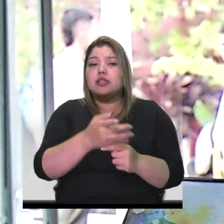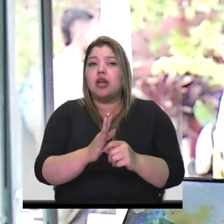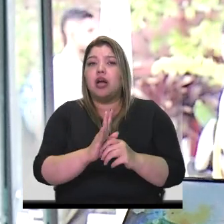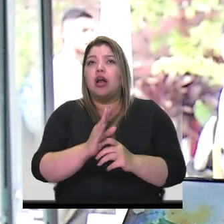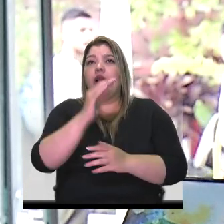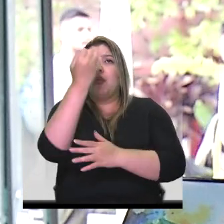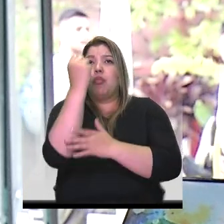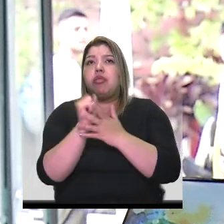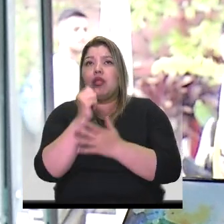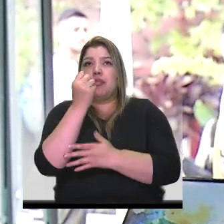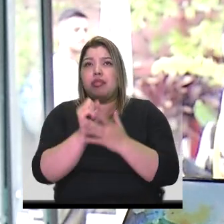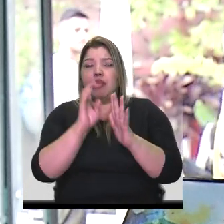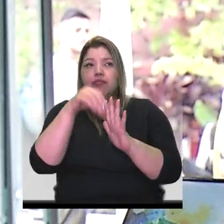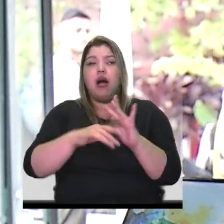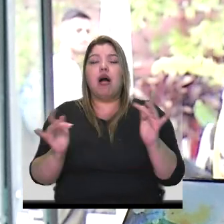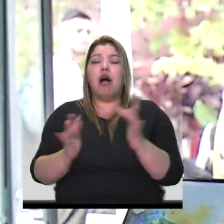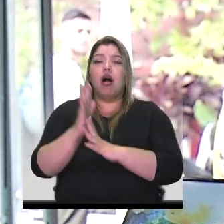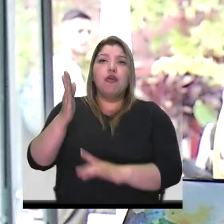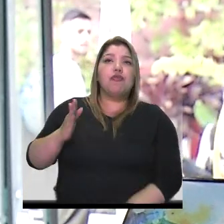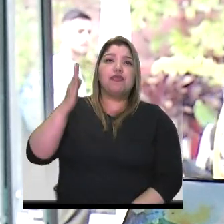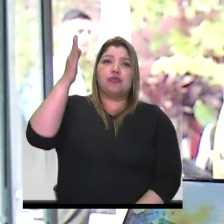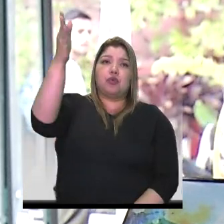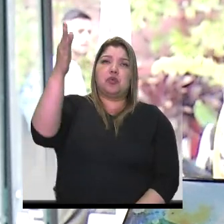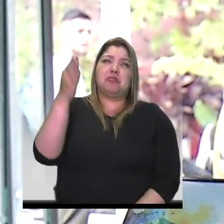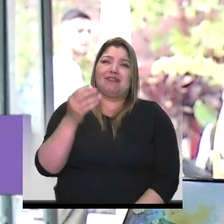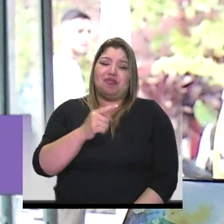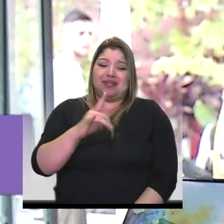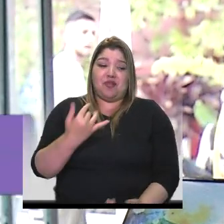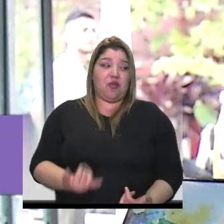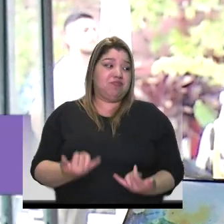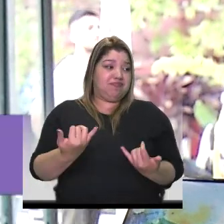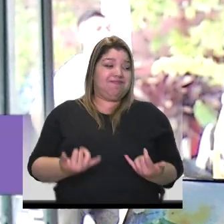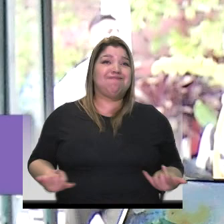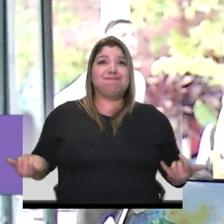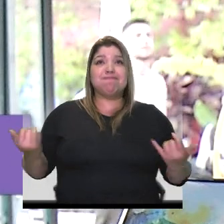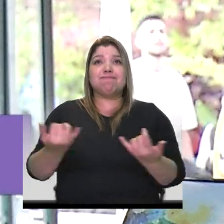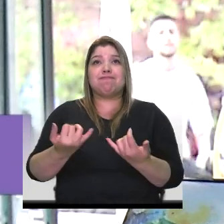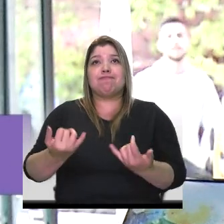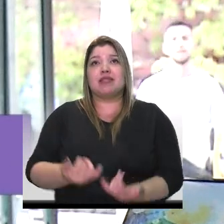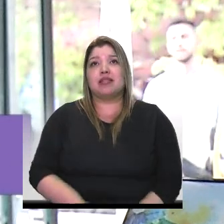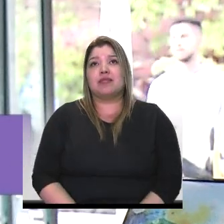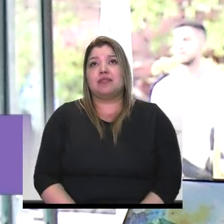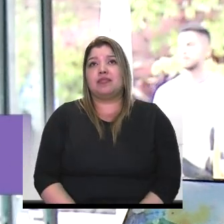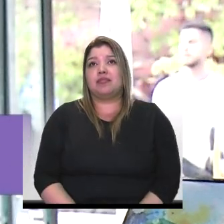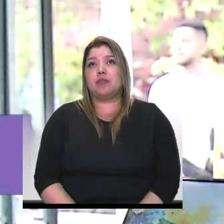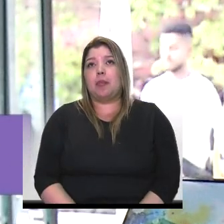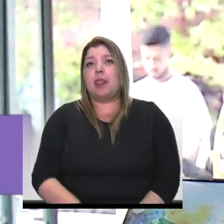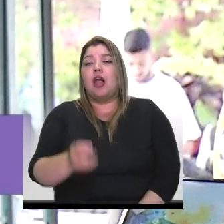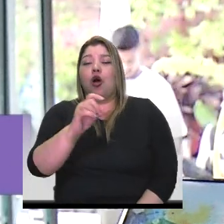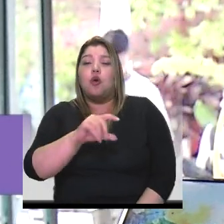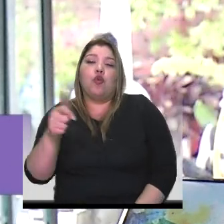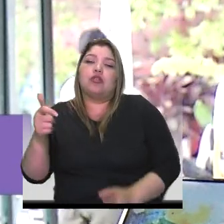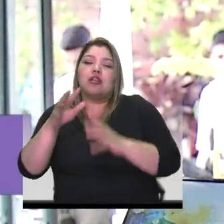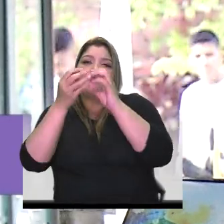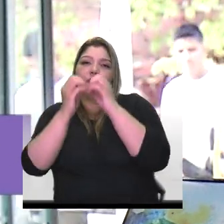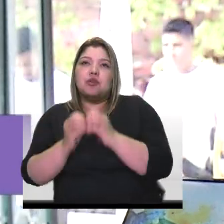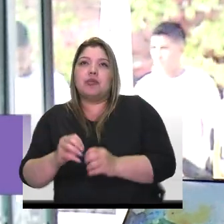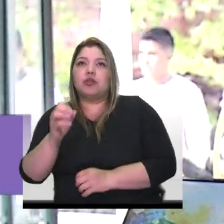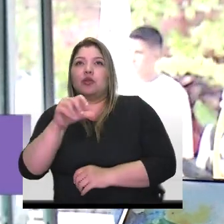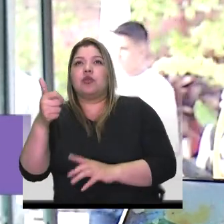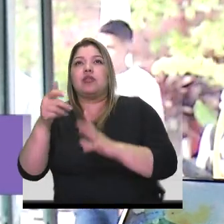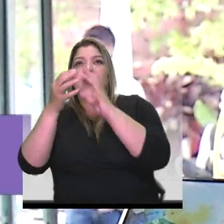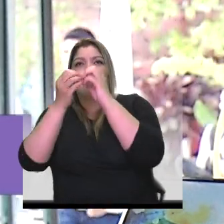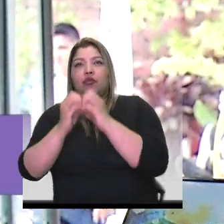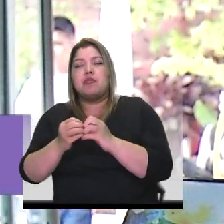es una pregunta hacia el futuro, pero hay otros. Hay otras formas. Hay otros y hay otros que existen